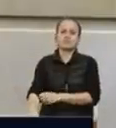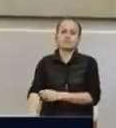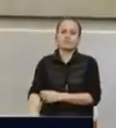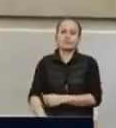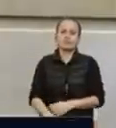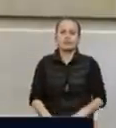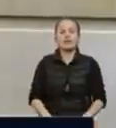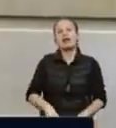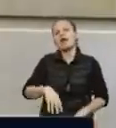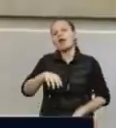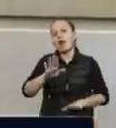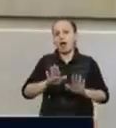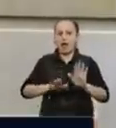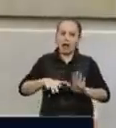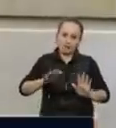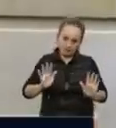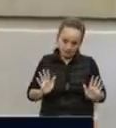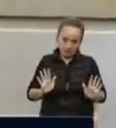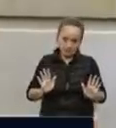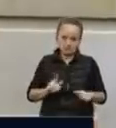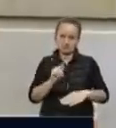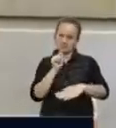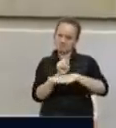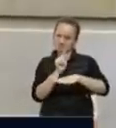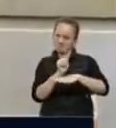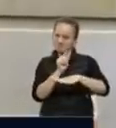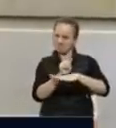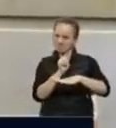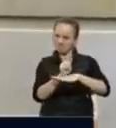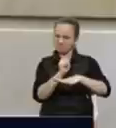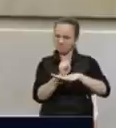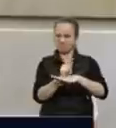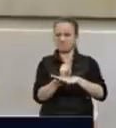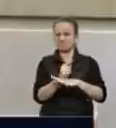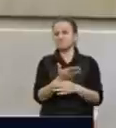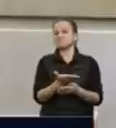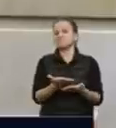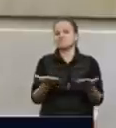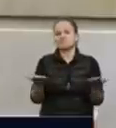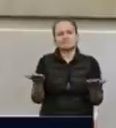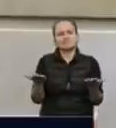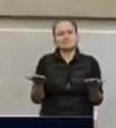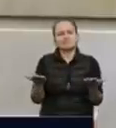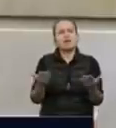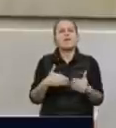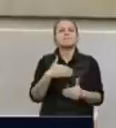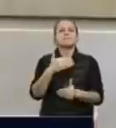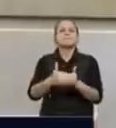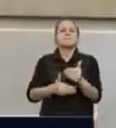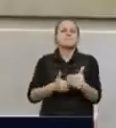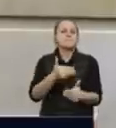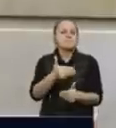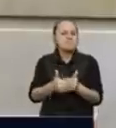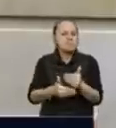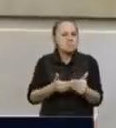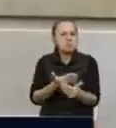Que en ocasiones críticas que se hacen por